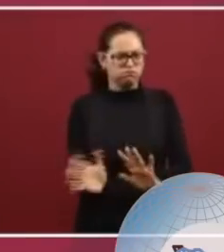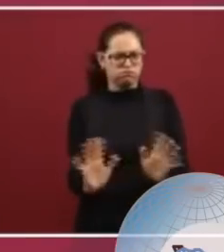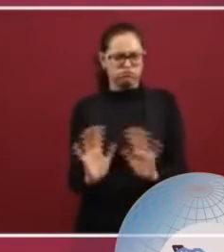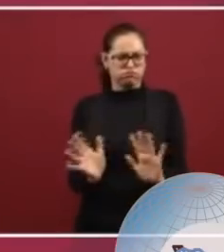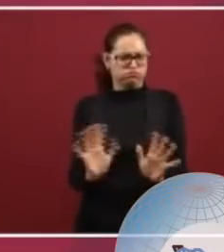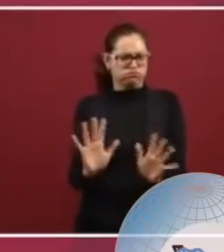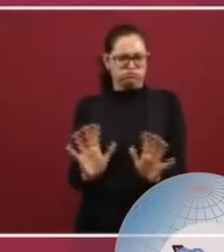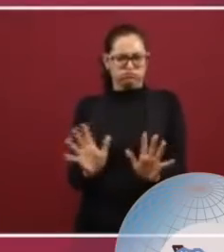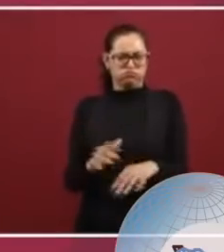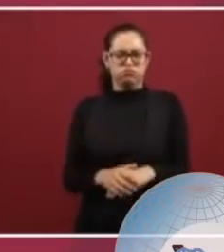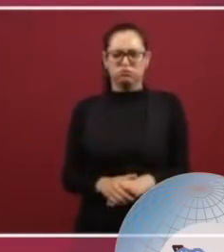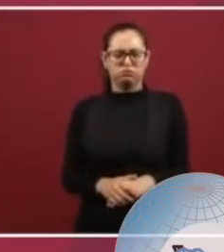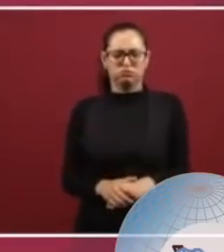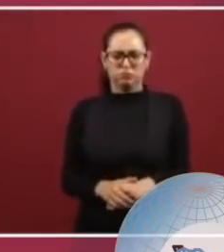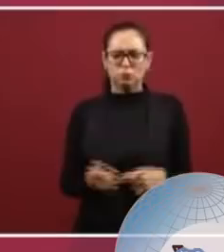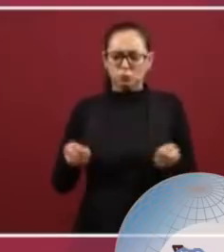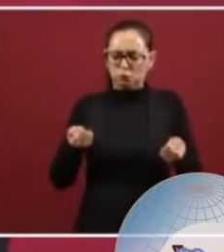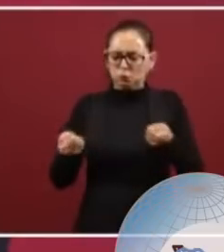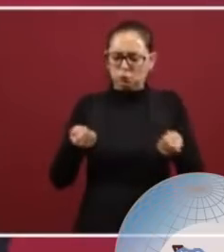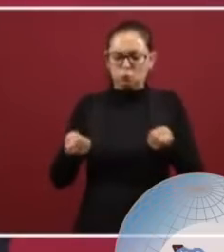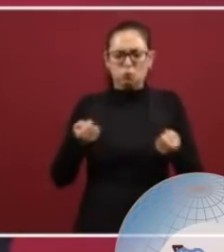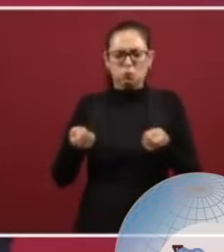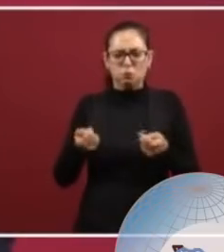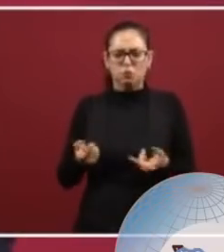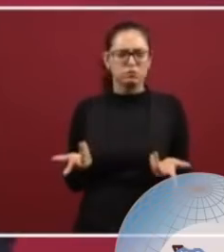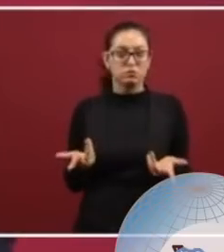muchísima si no se mide solo en dinero,